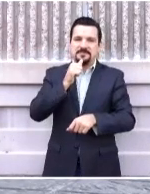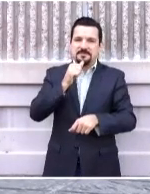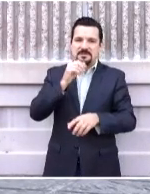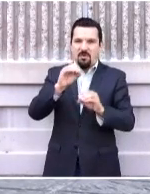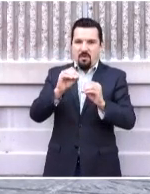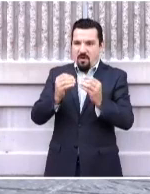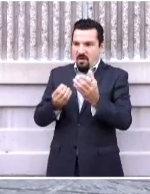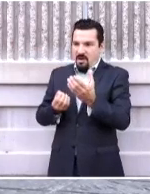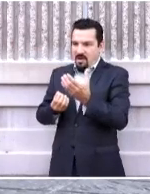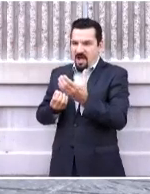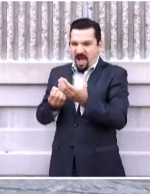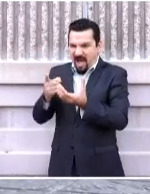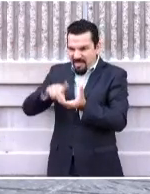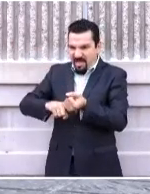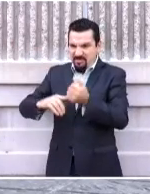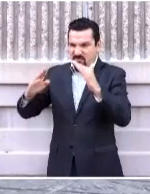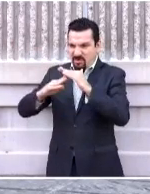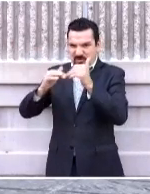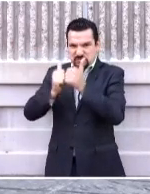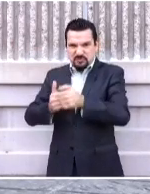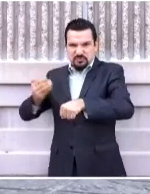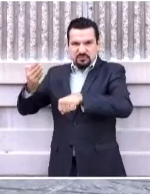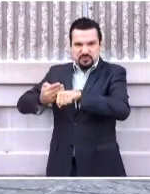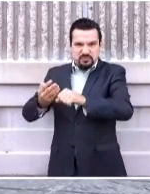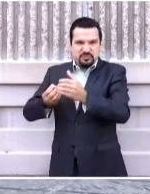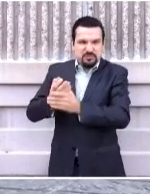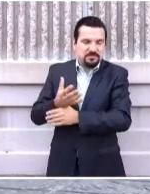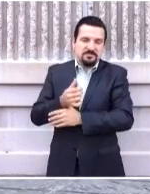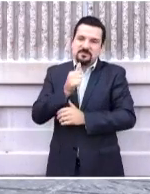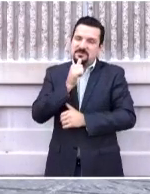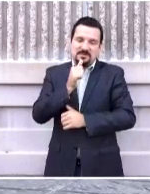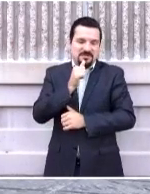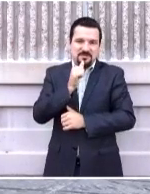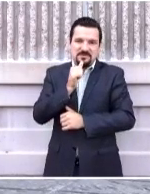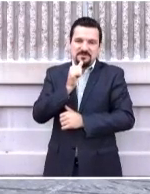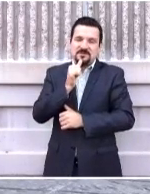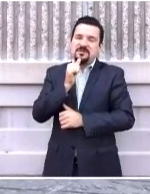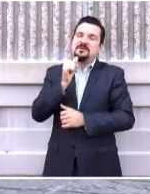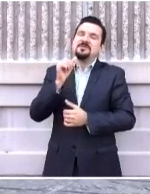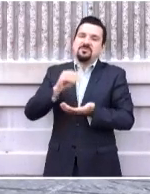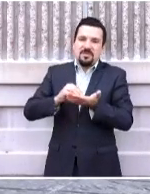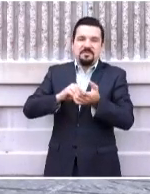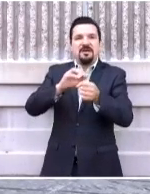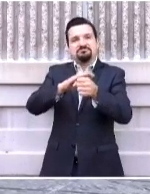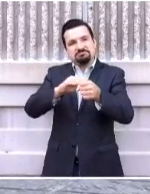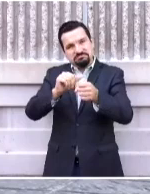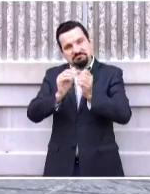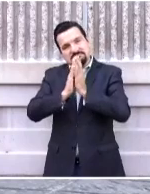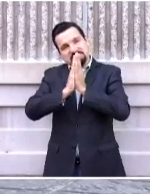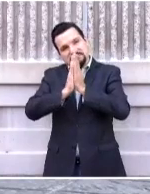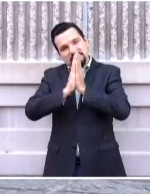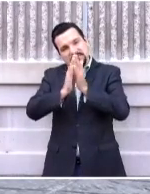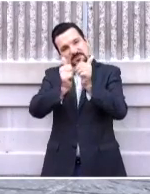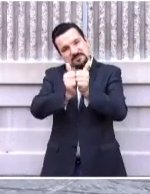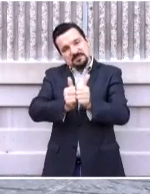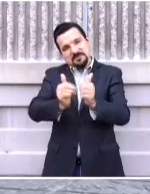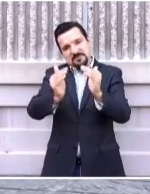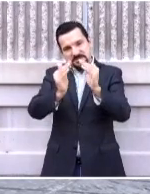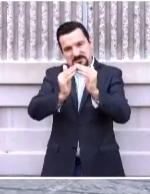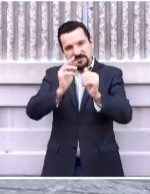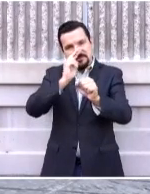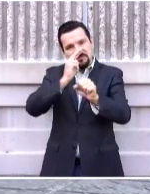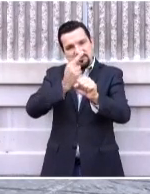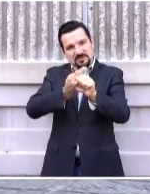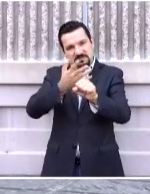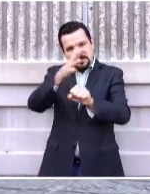contingencia estricta y está apelando al compromiso comunitario, a la responsabilidad social,